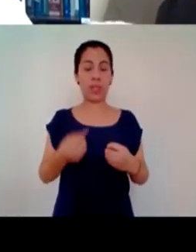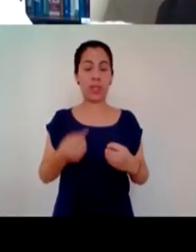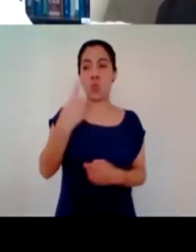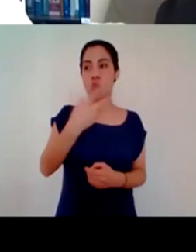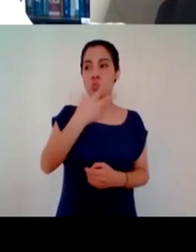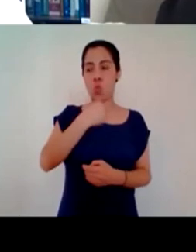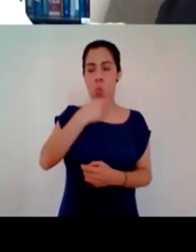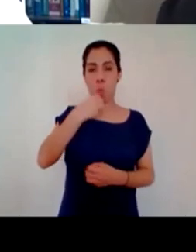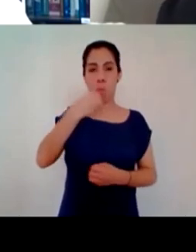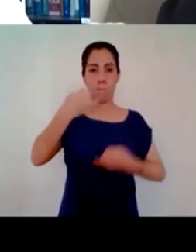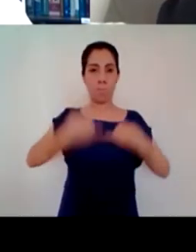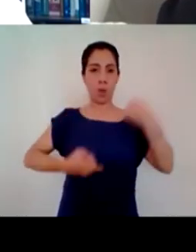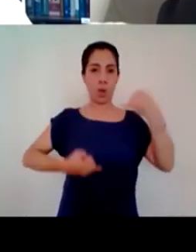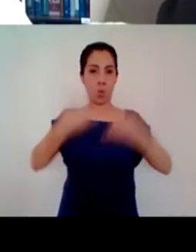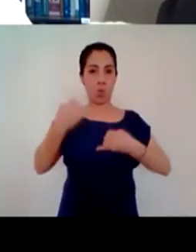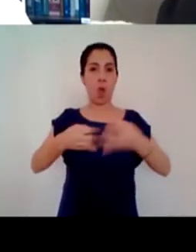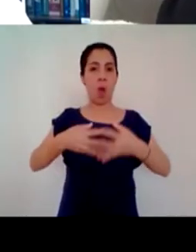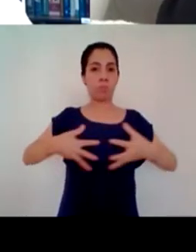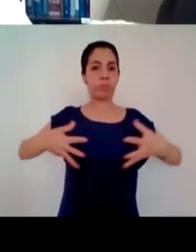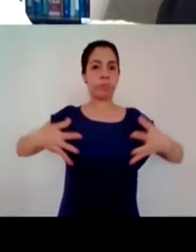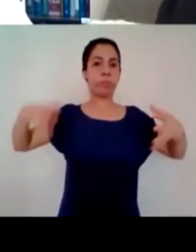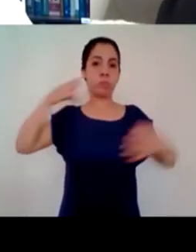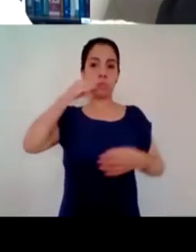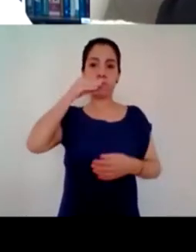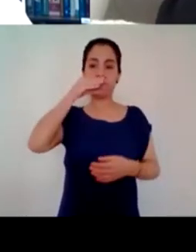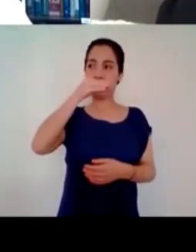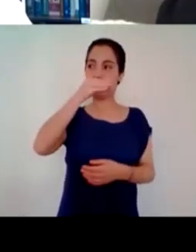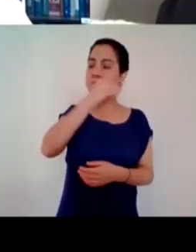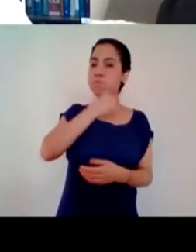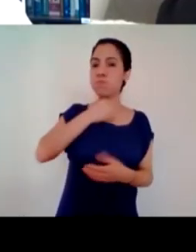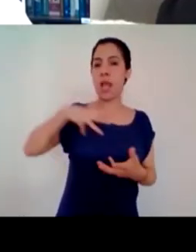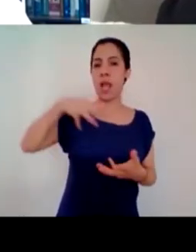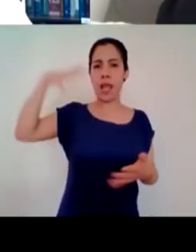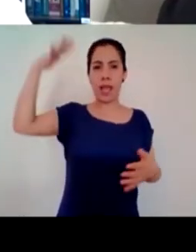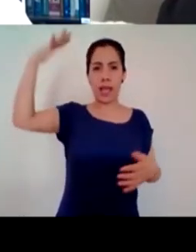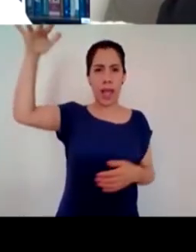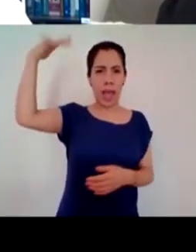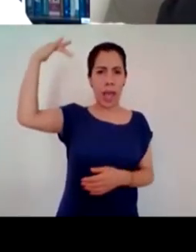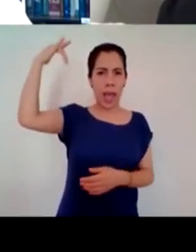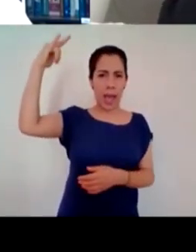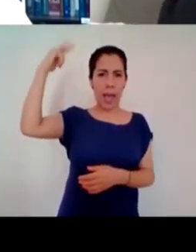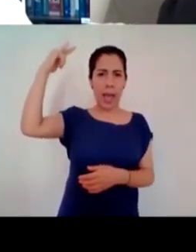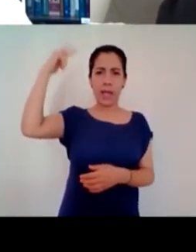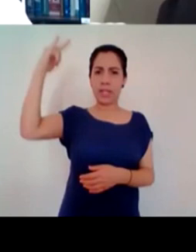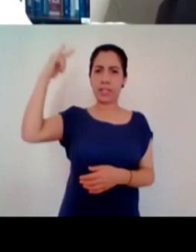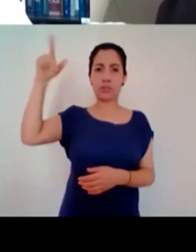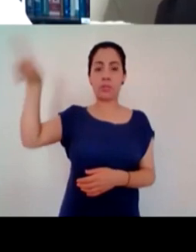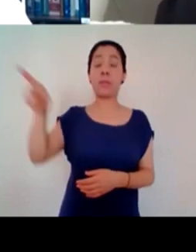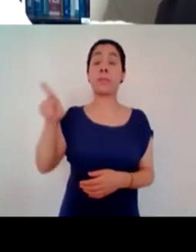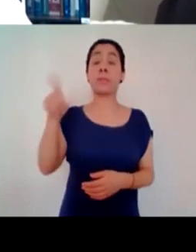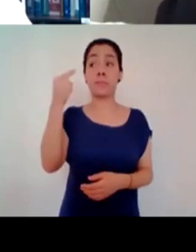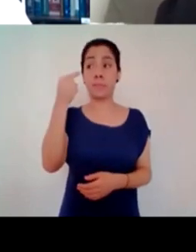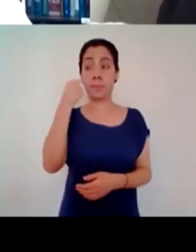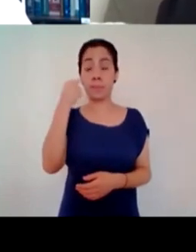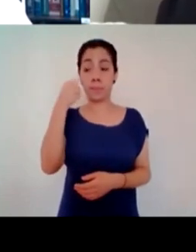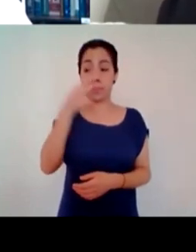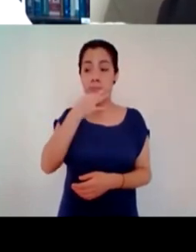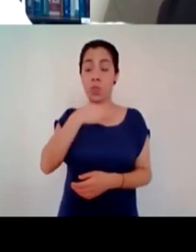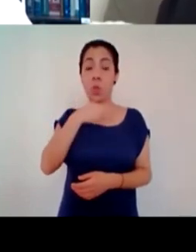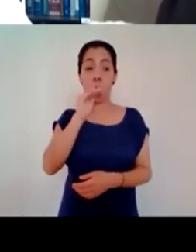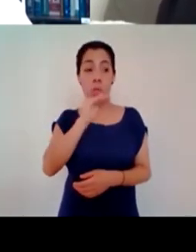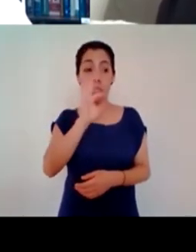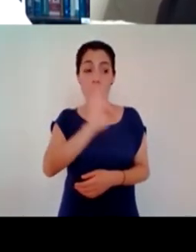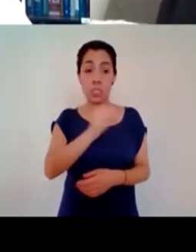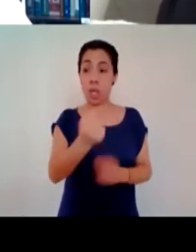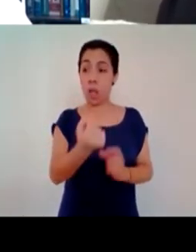afroamericano, gigantesco, increíblemente carismático y humano, y nos decía que cada vez de que se leyera que salía negativa la orina de